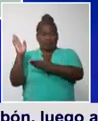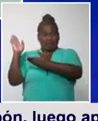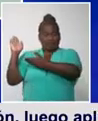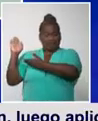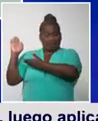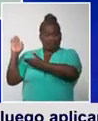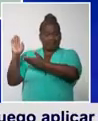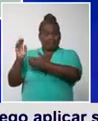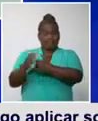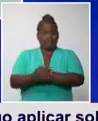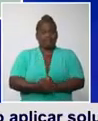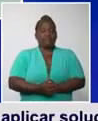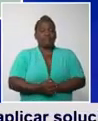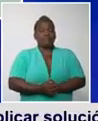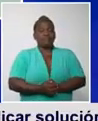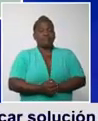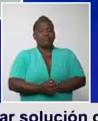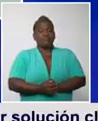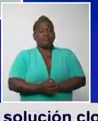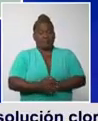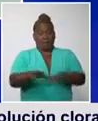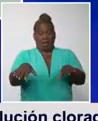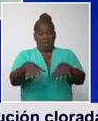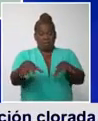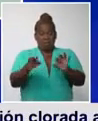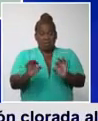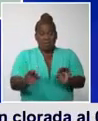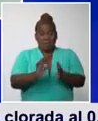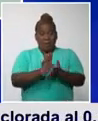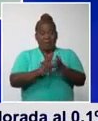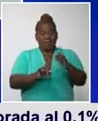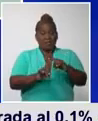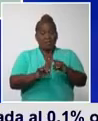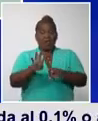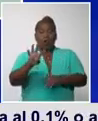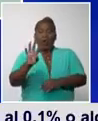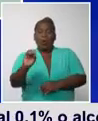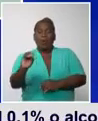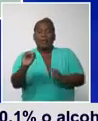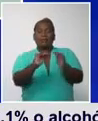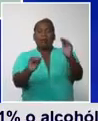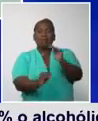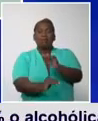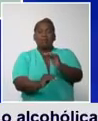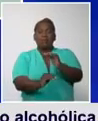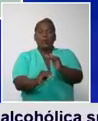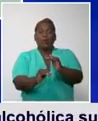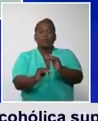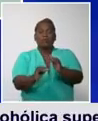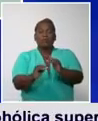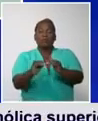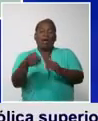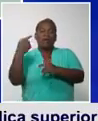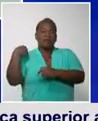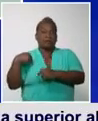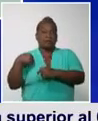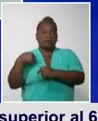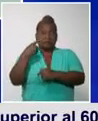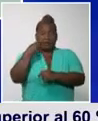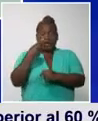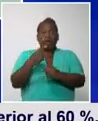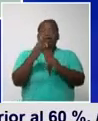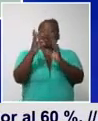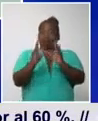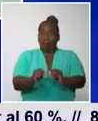casos autóctonos, pudiéramos decir que son 40 menos que el día anterior, pero una cifra muy elevada, que se corresponde con la